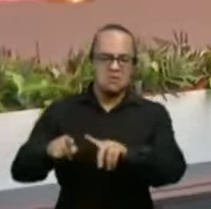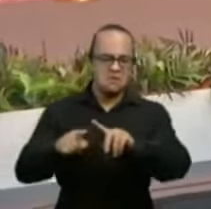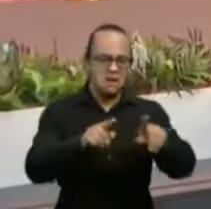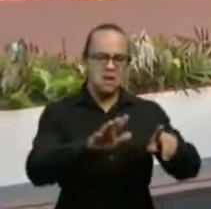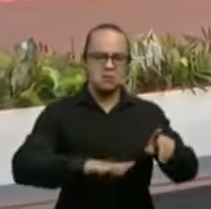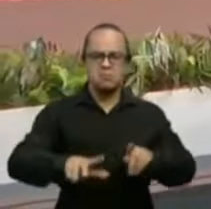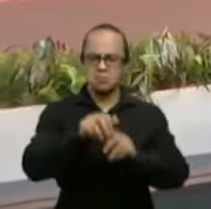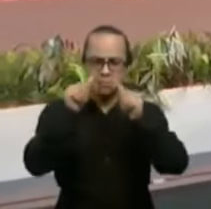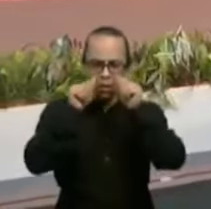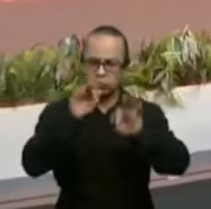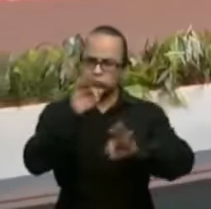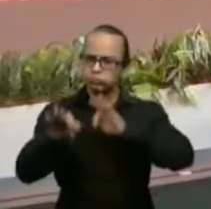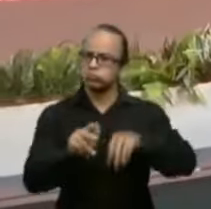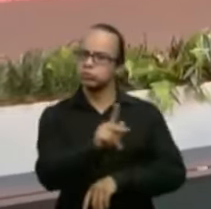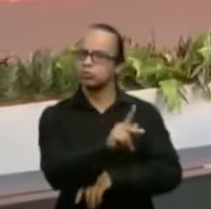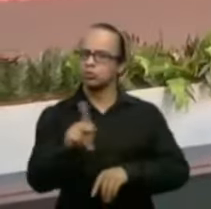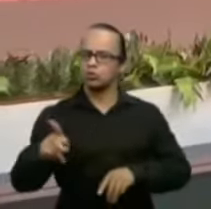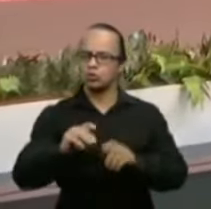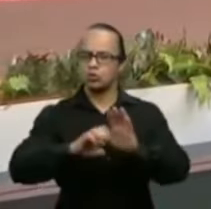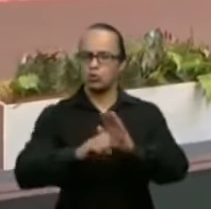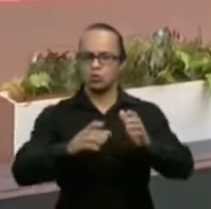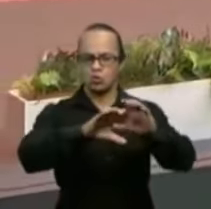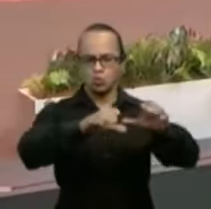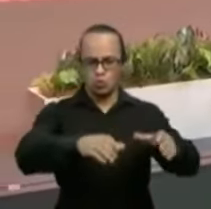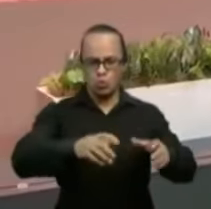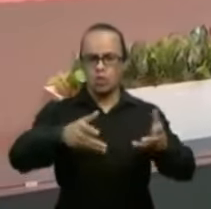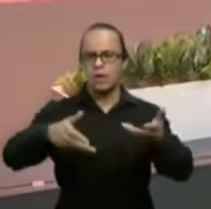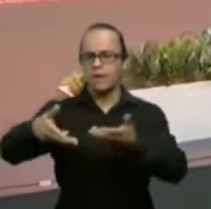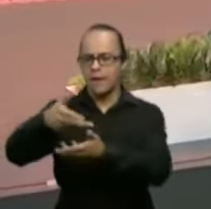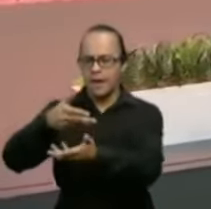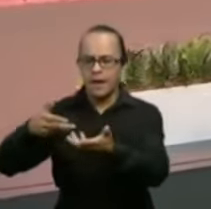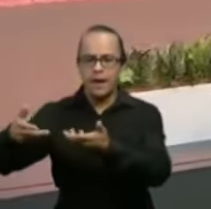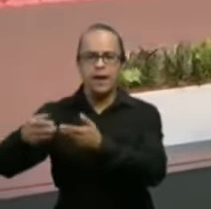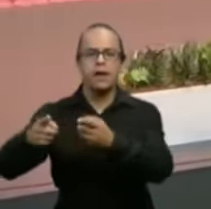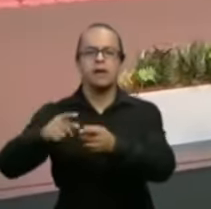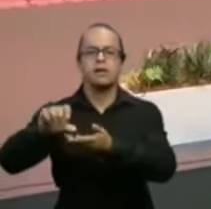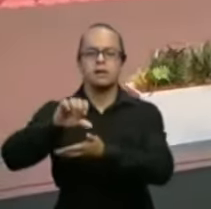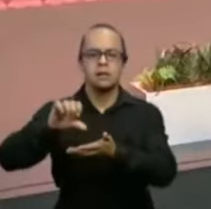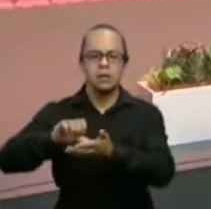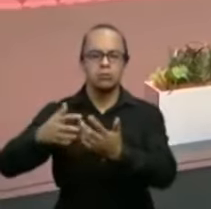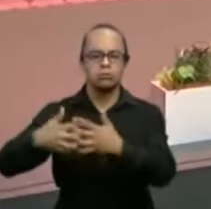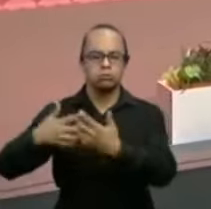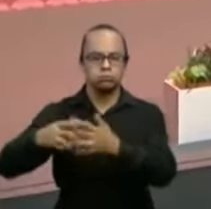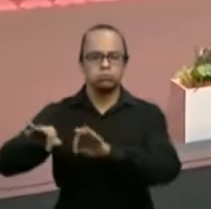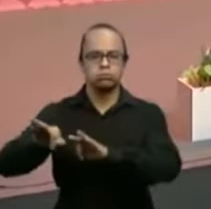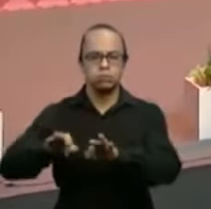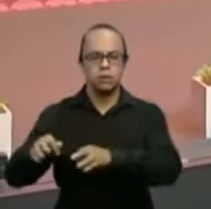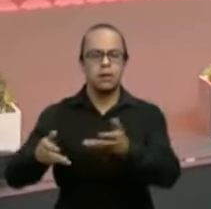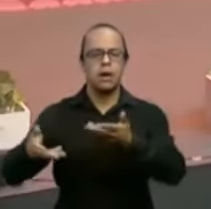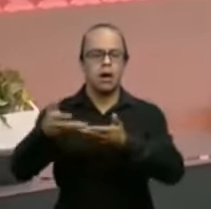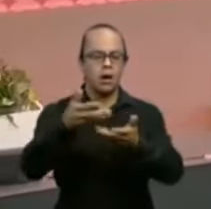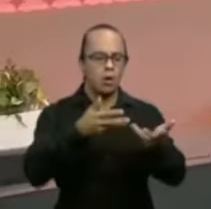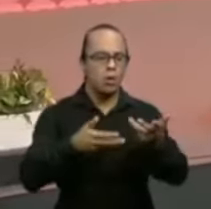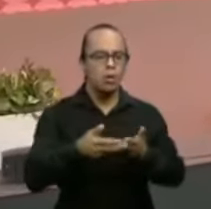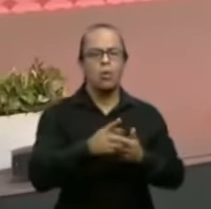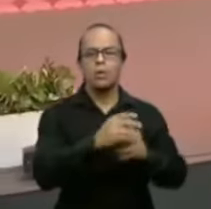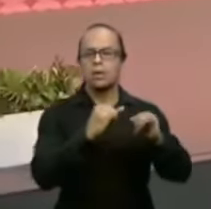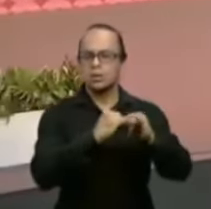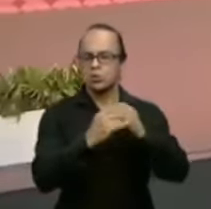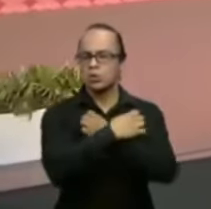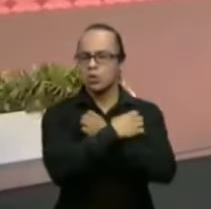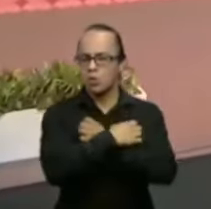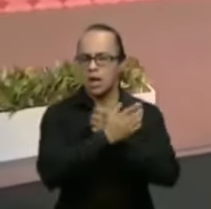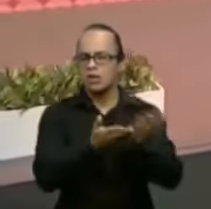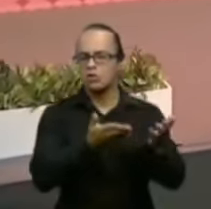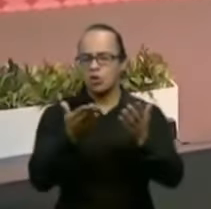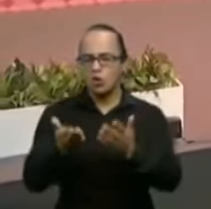entidad. Desde las comunidades y barrios, desde los centros industriales y fabriles, desde las instituciones